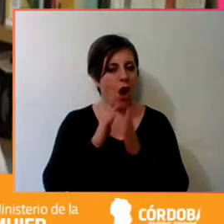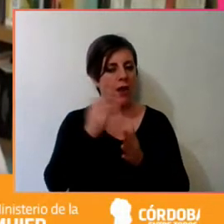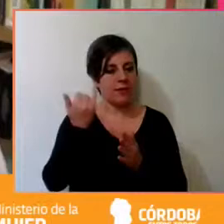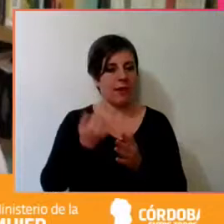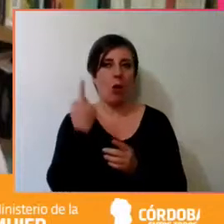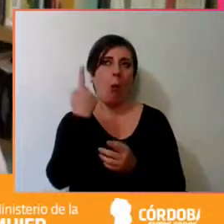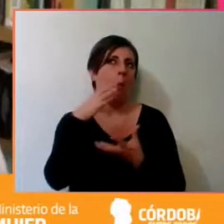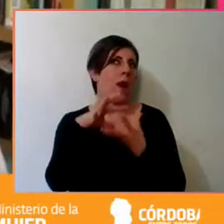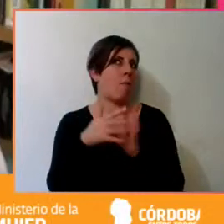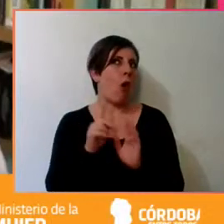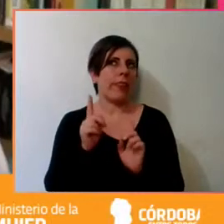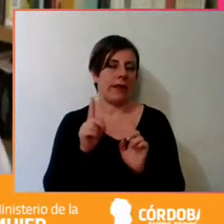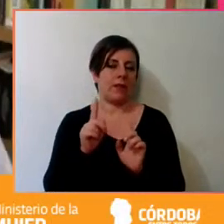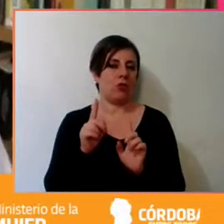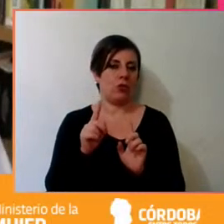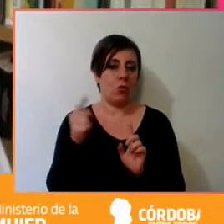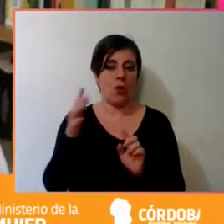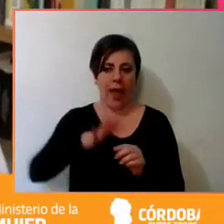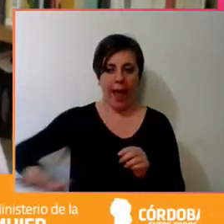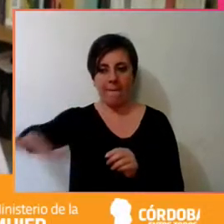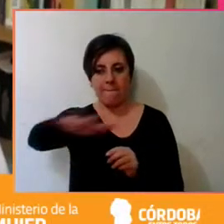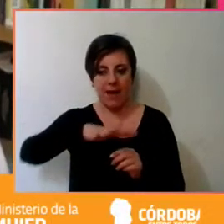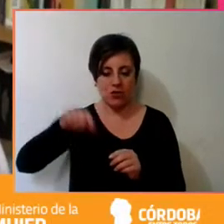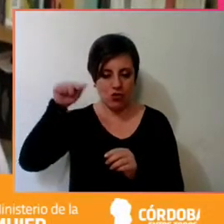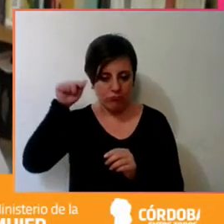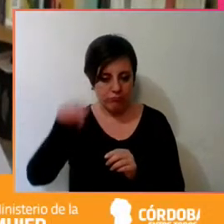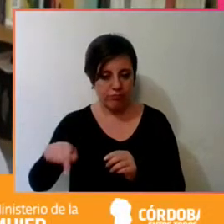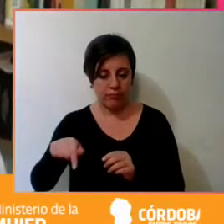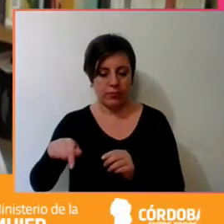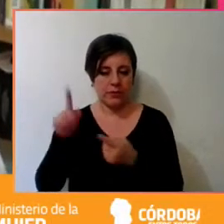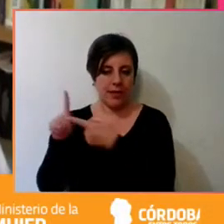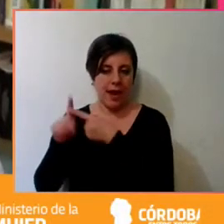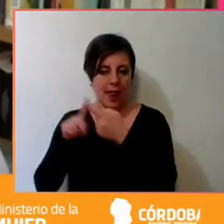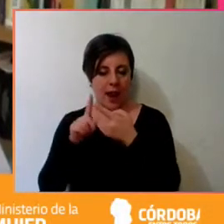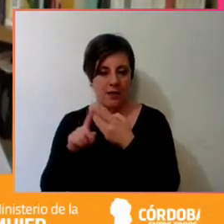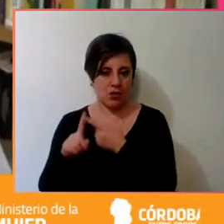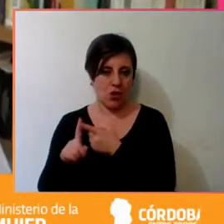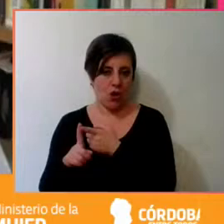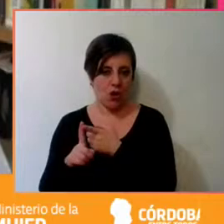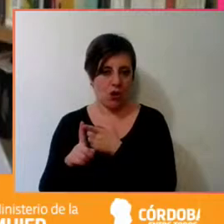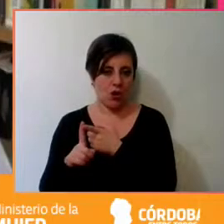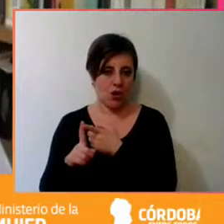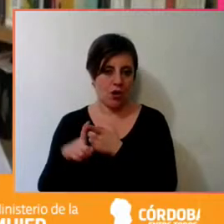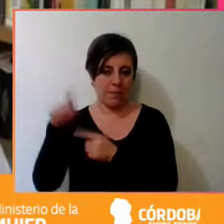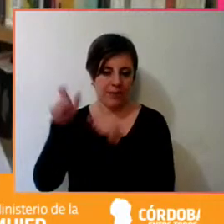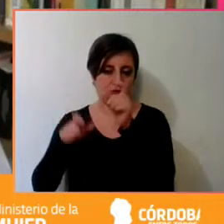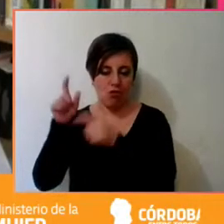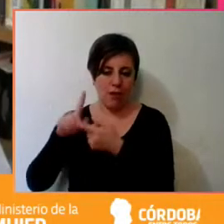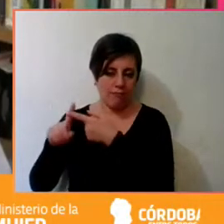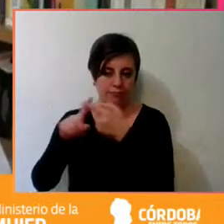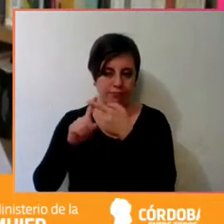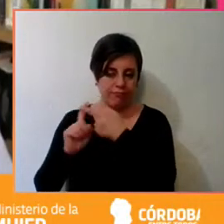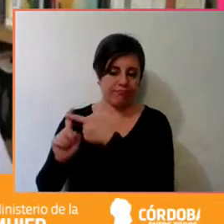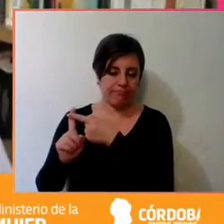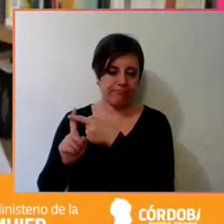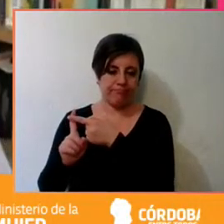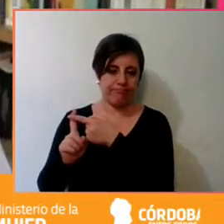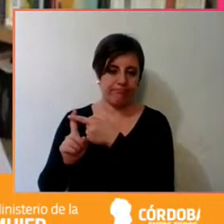modalidad, sino un espacio desde donde de relaciones interpersonales